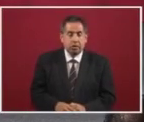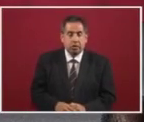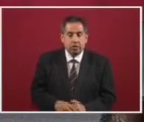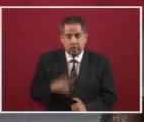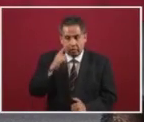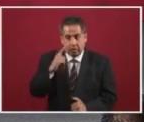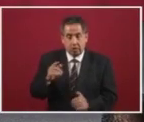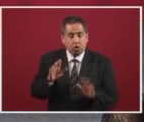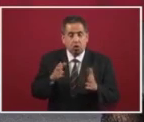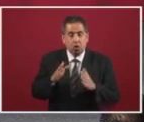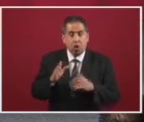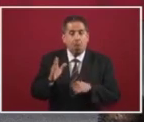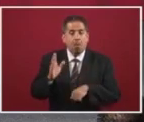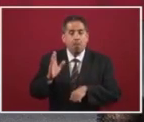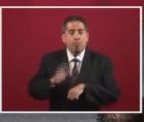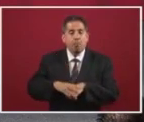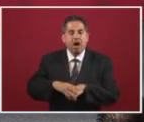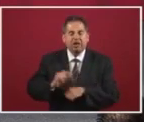cuál es la moneda que más